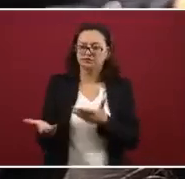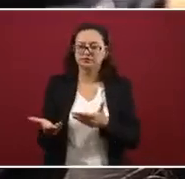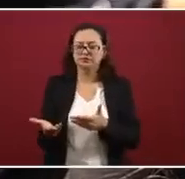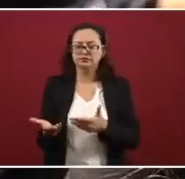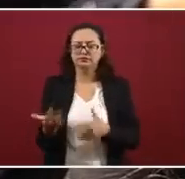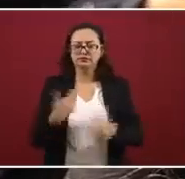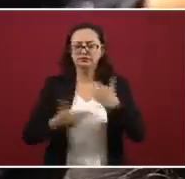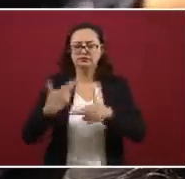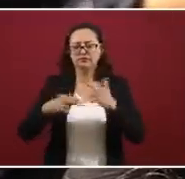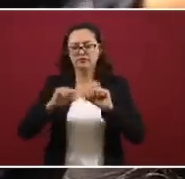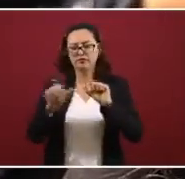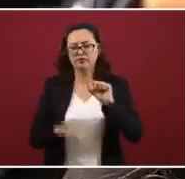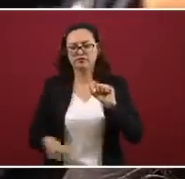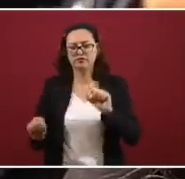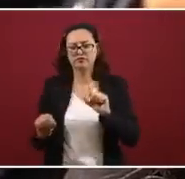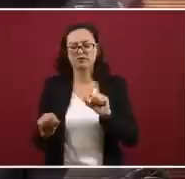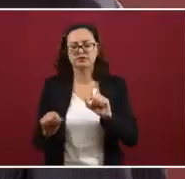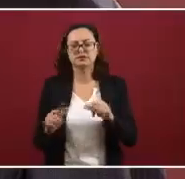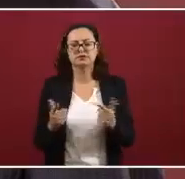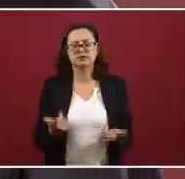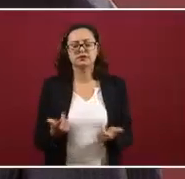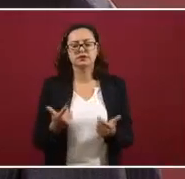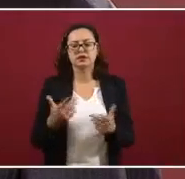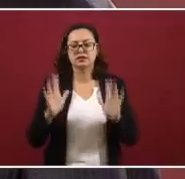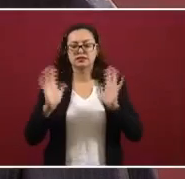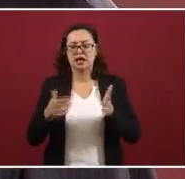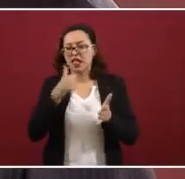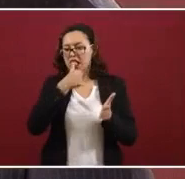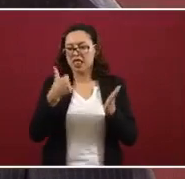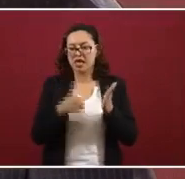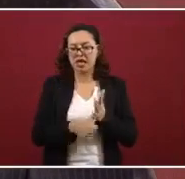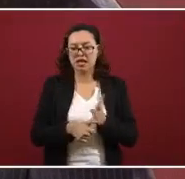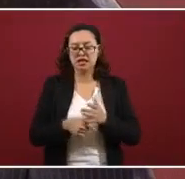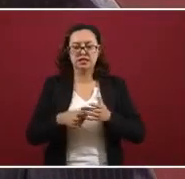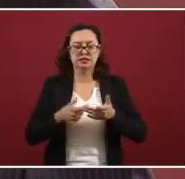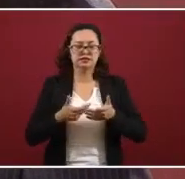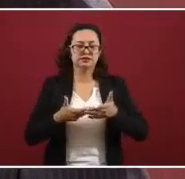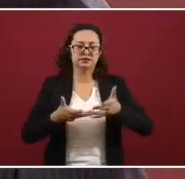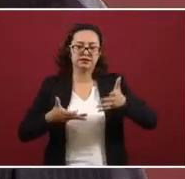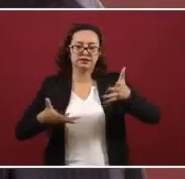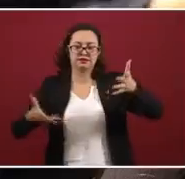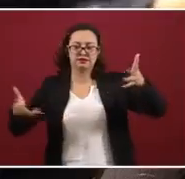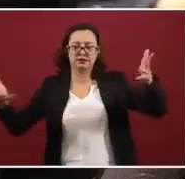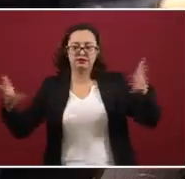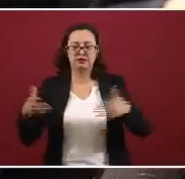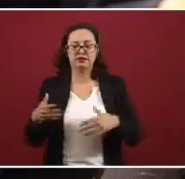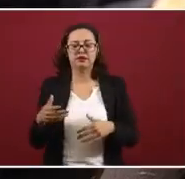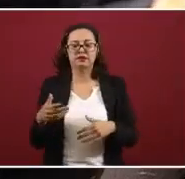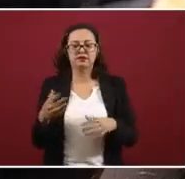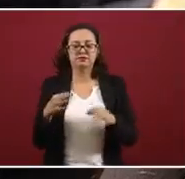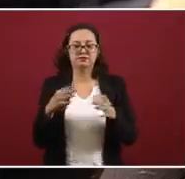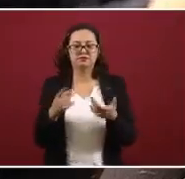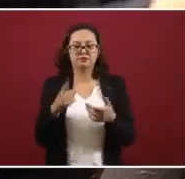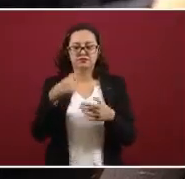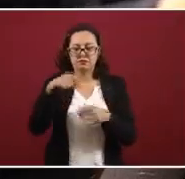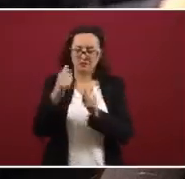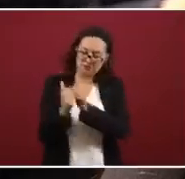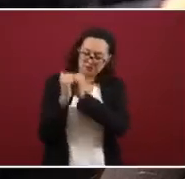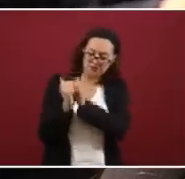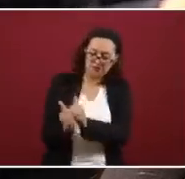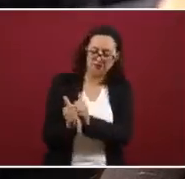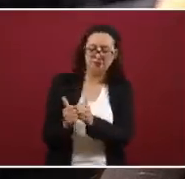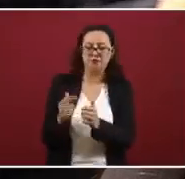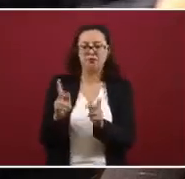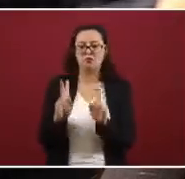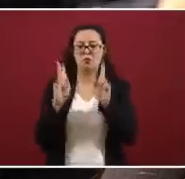hecho, publicamos hoy que ya se está preparando una carpa gigantesca, 20,000 metros cuadrados, para tenerlos en Ciudad Juárez, en